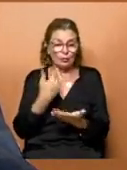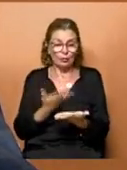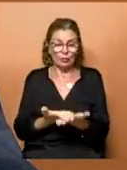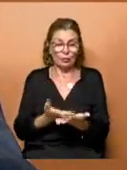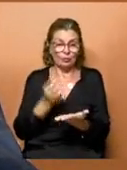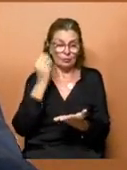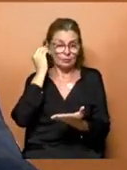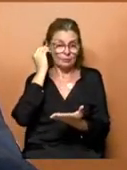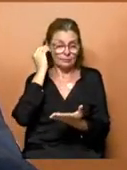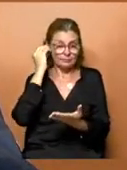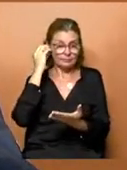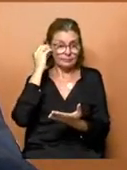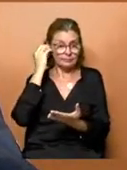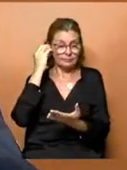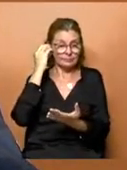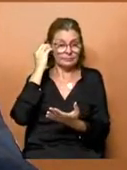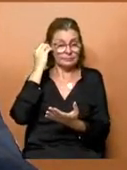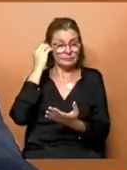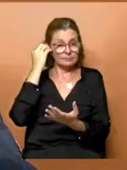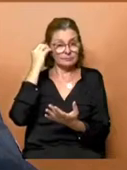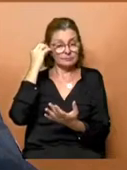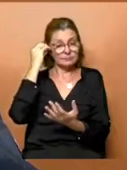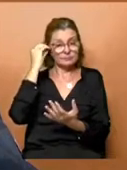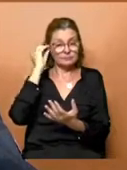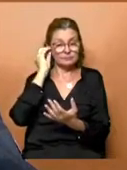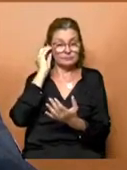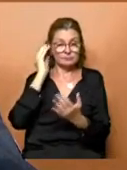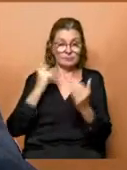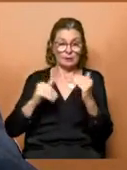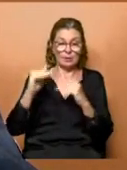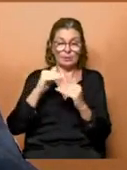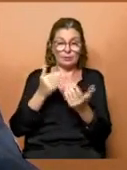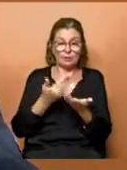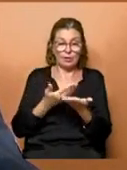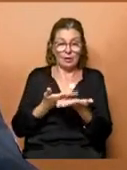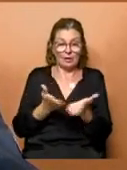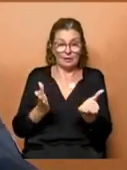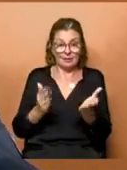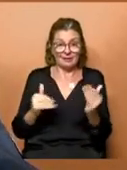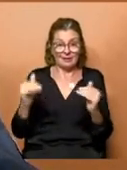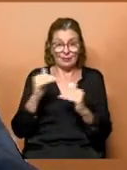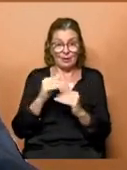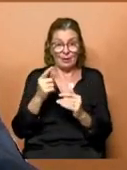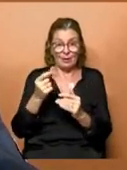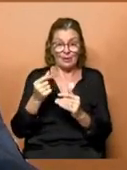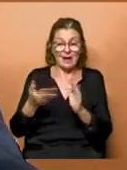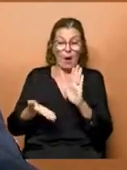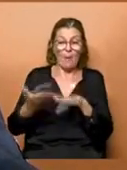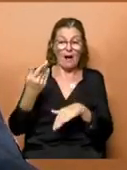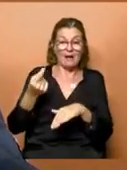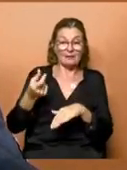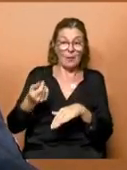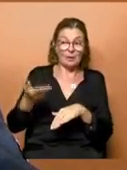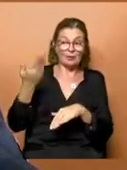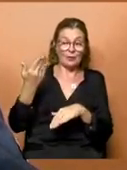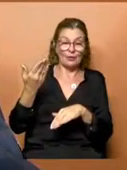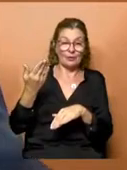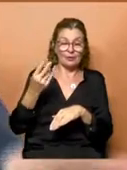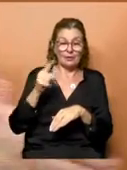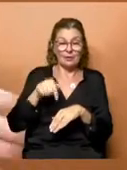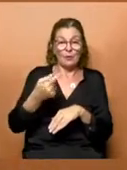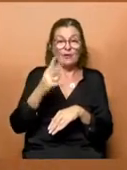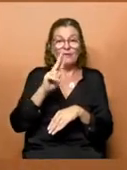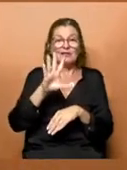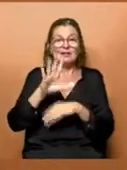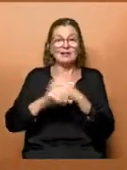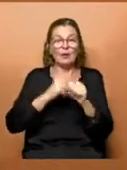un aumento de la desigualdad y hubo un aumento de los ricos extremos, digamos. Es la primera vez, después de 25 años,